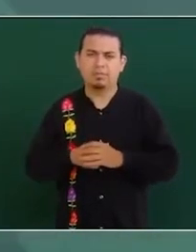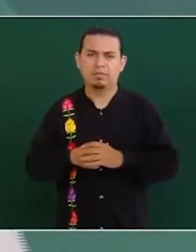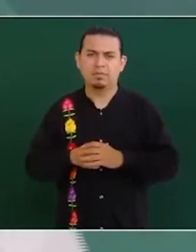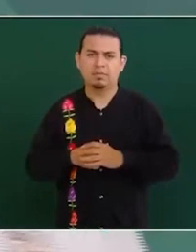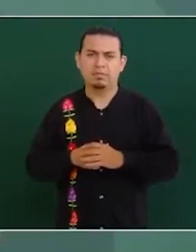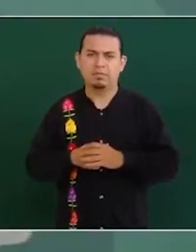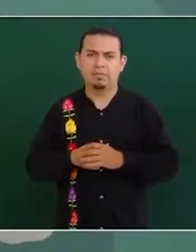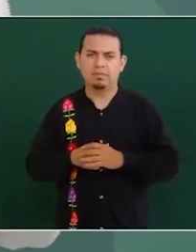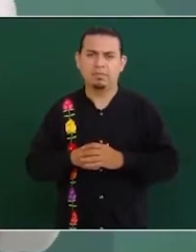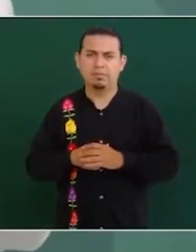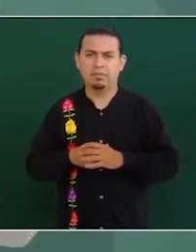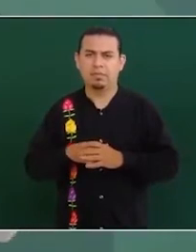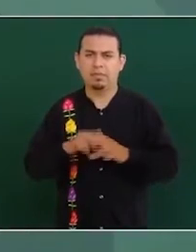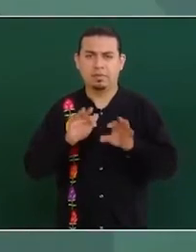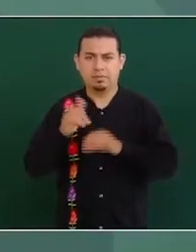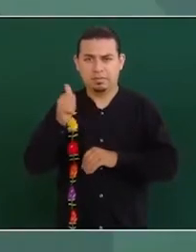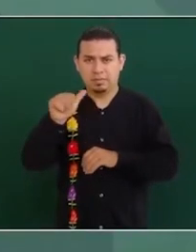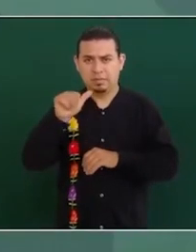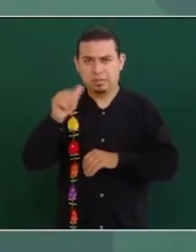trabaja sus 16 horas,